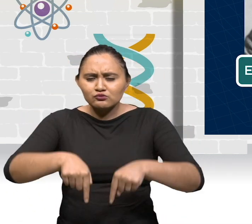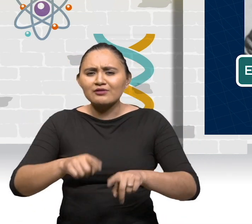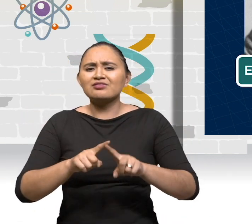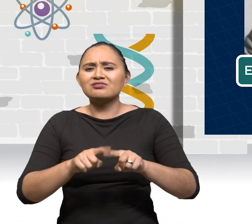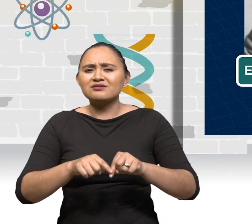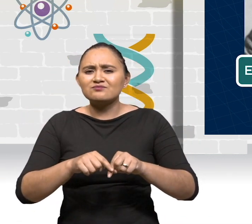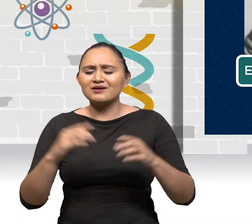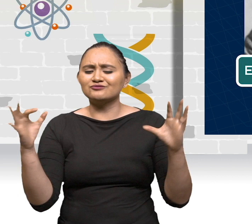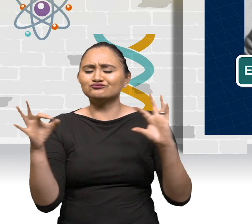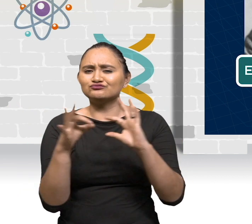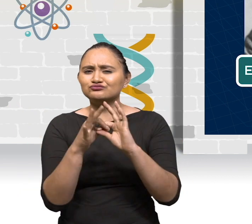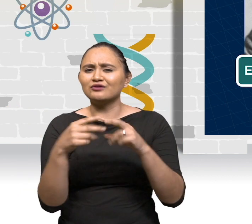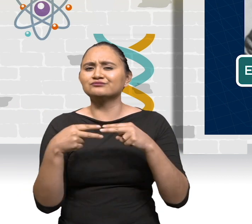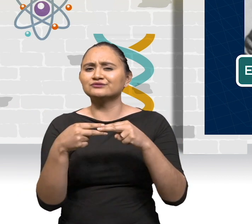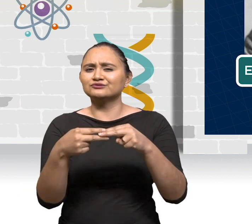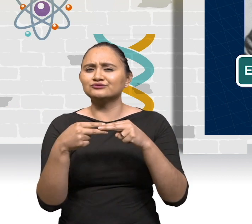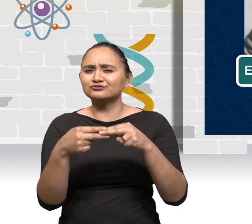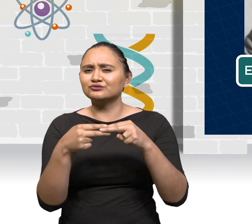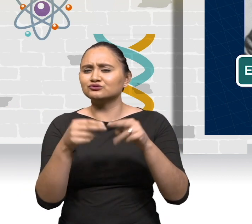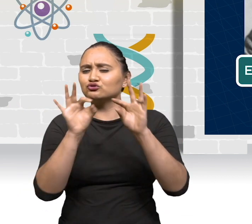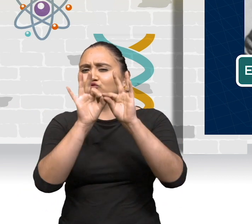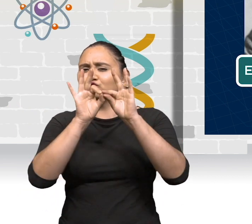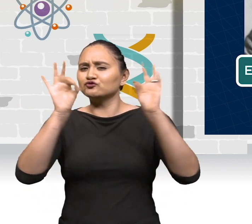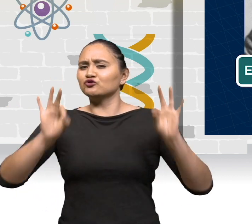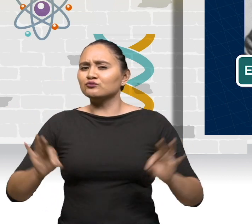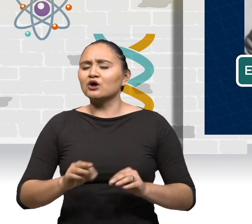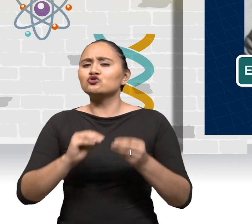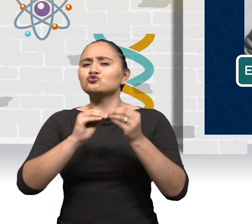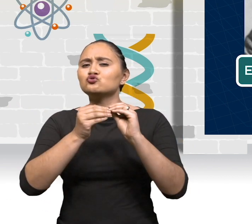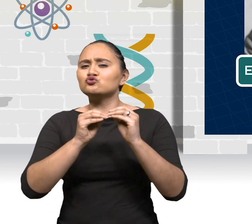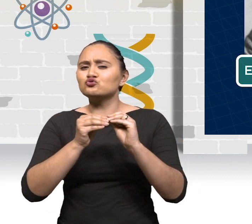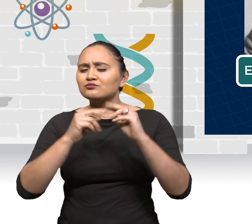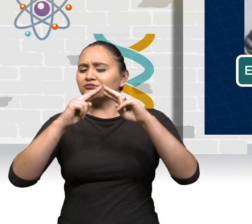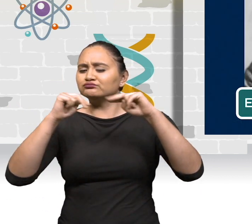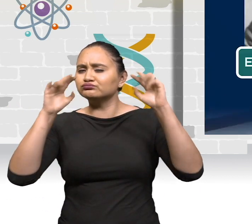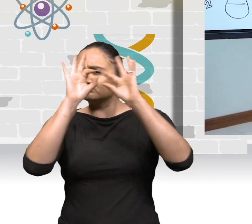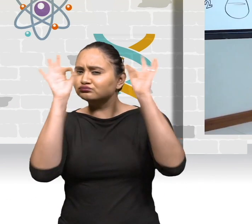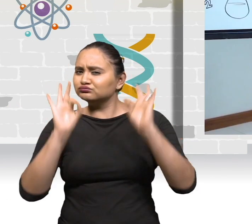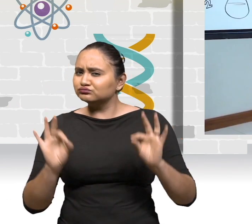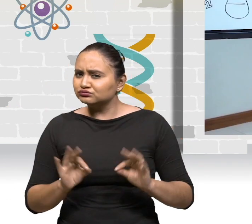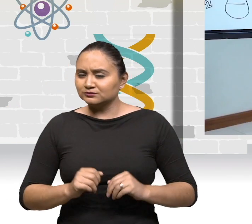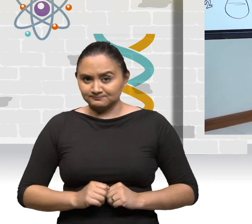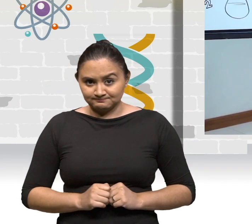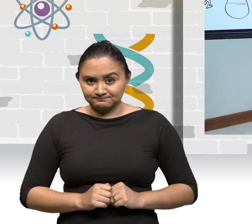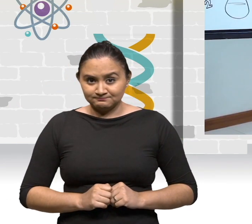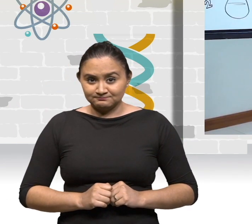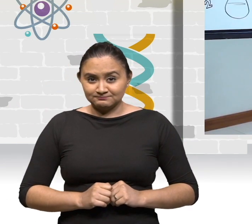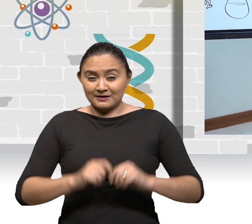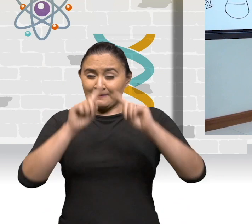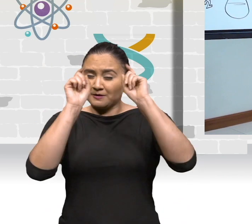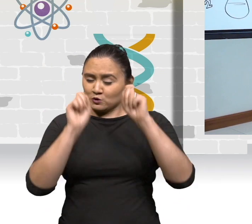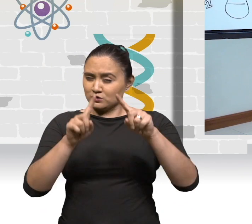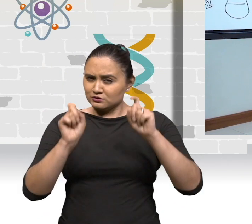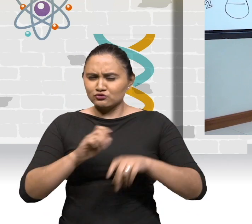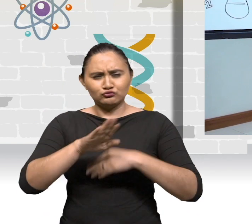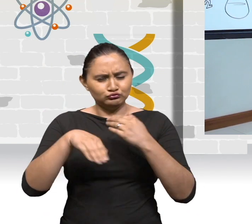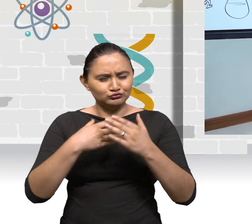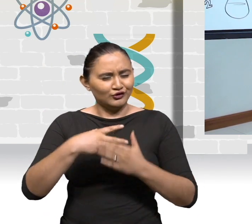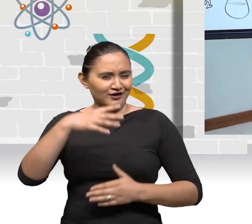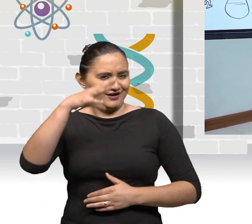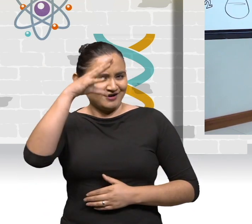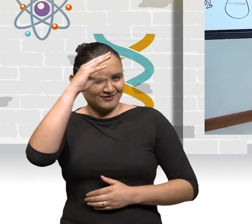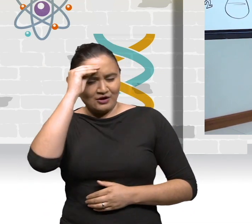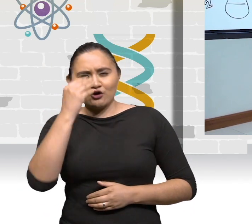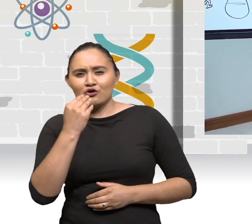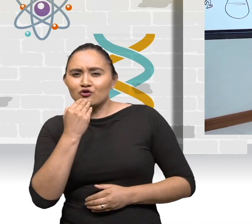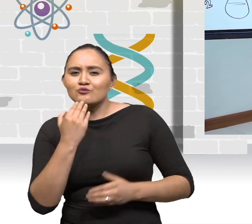de sión dinger qué relación tiene la ecuación de son dinger con los números cuánticos responderemos a estas preguntas para entender en conjunto